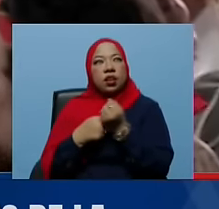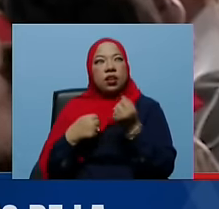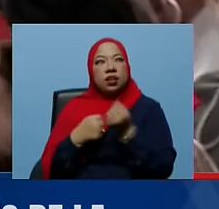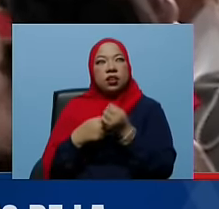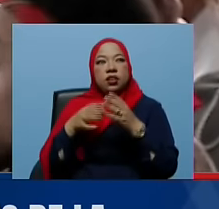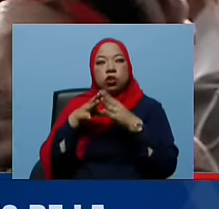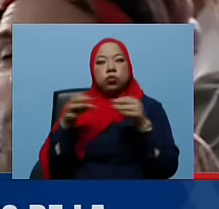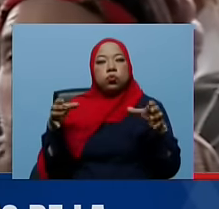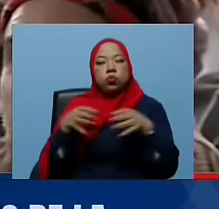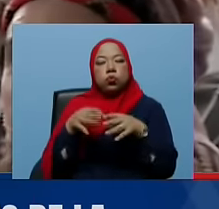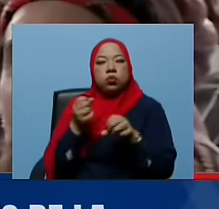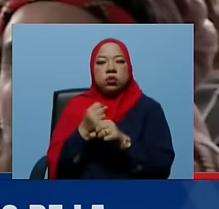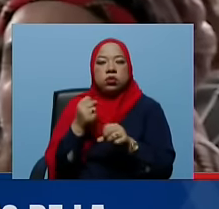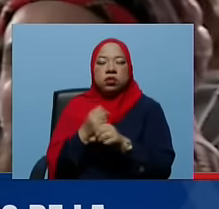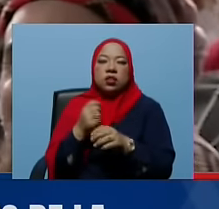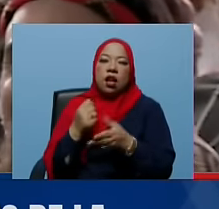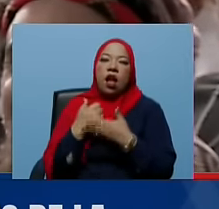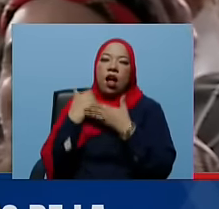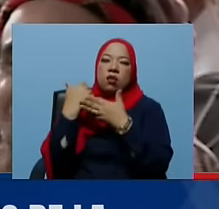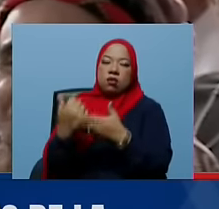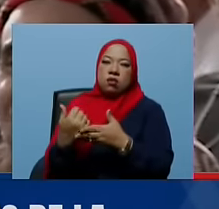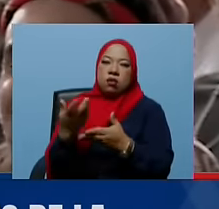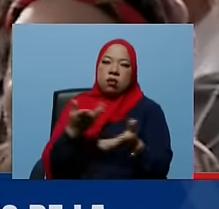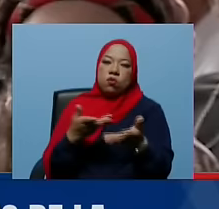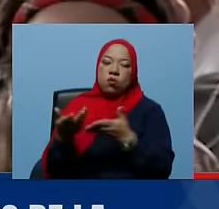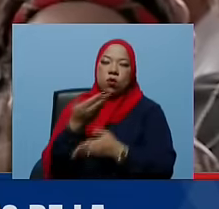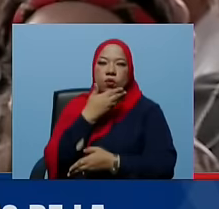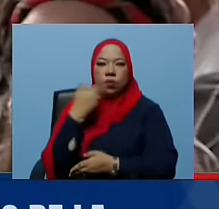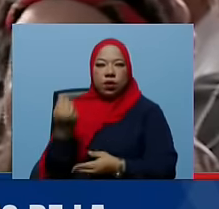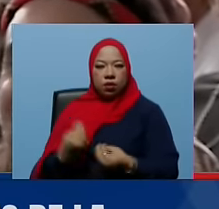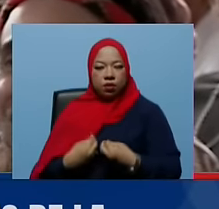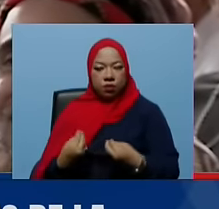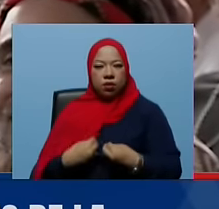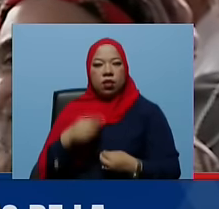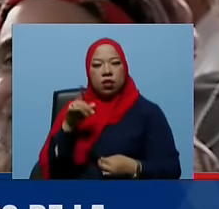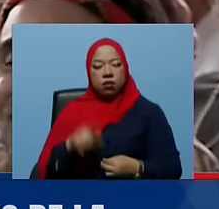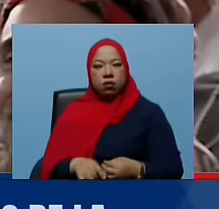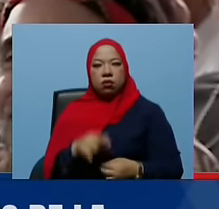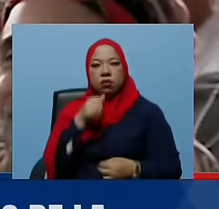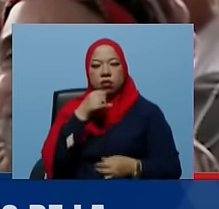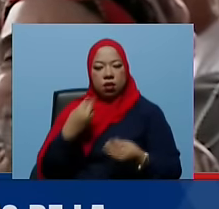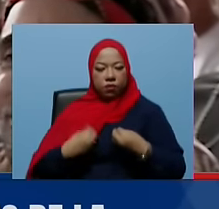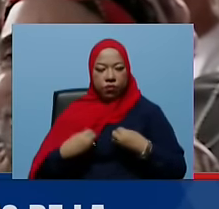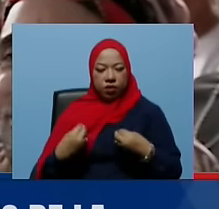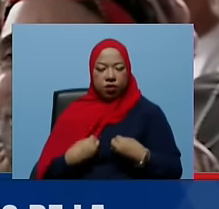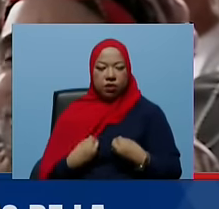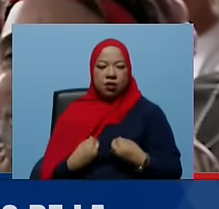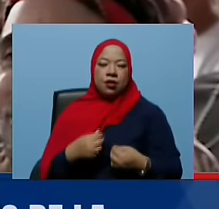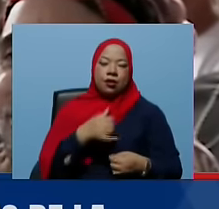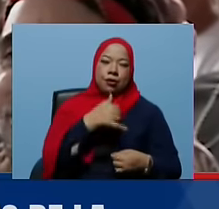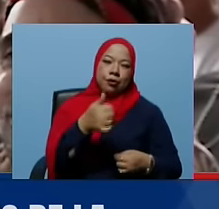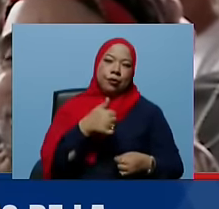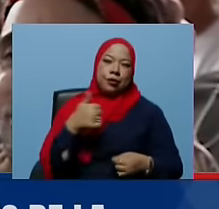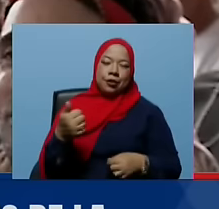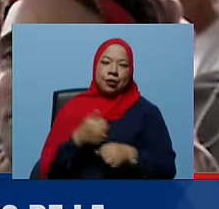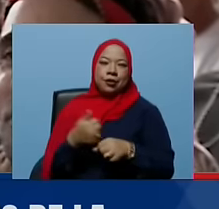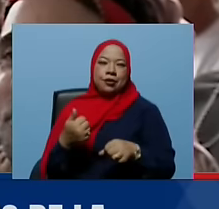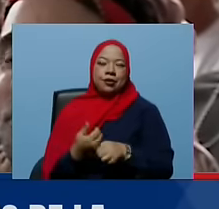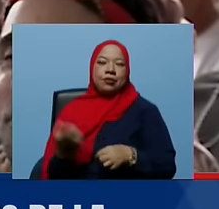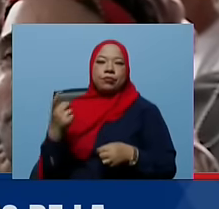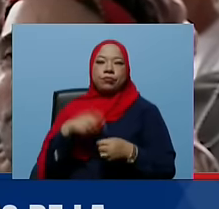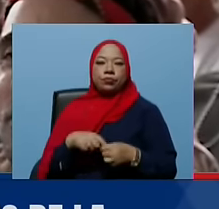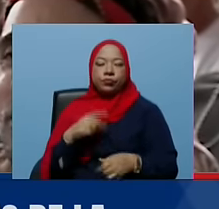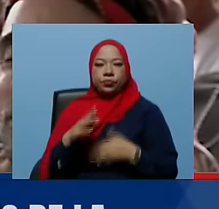todos estos grupos. Queremos ayudar a servir, a mejorar la calidad, también la calidad de vida de cada uno de estos